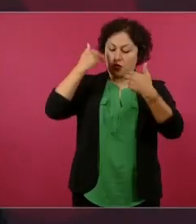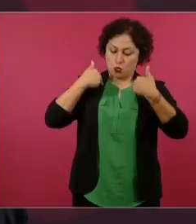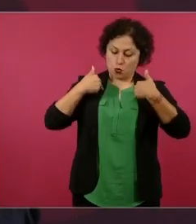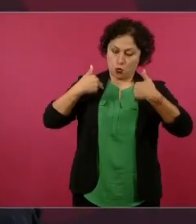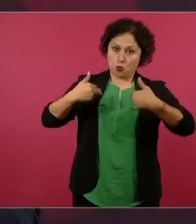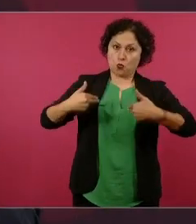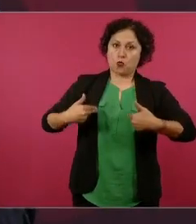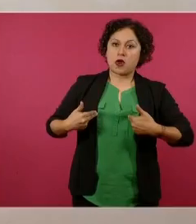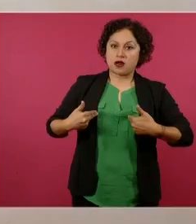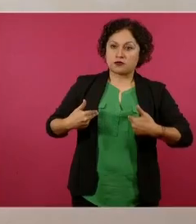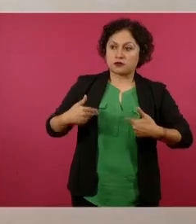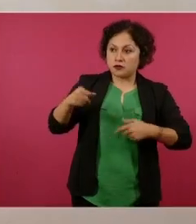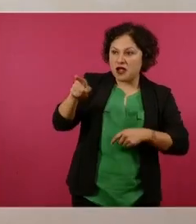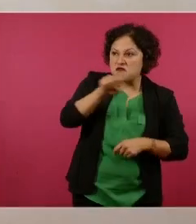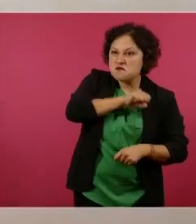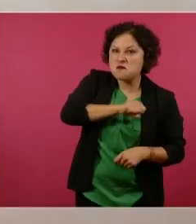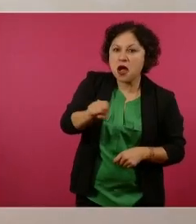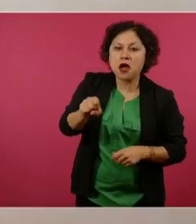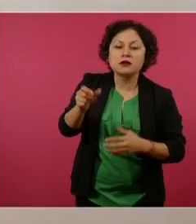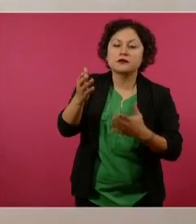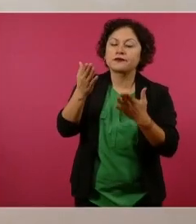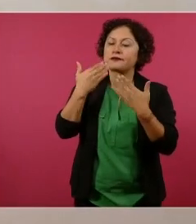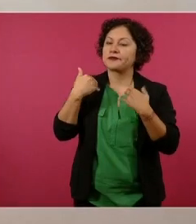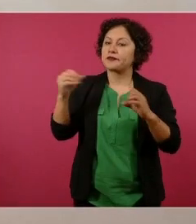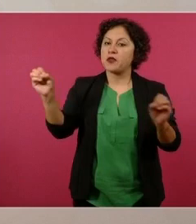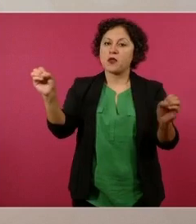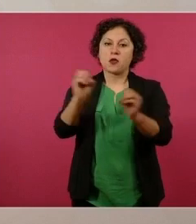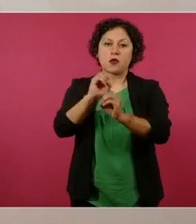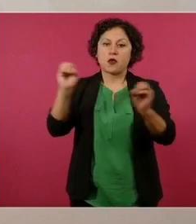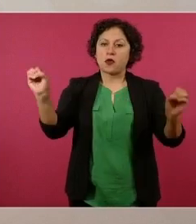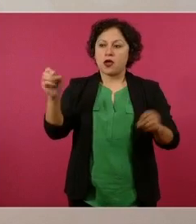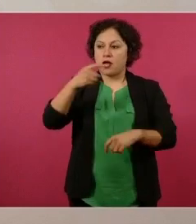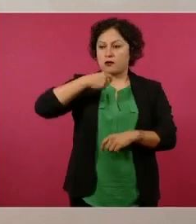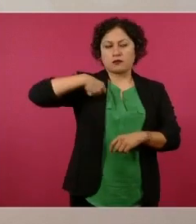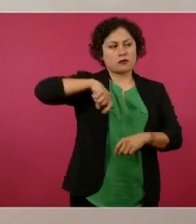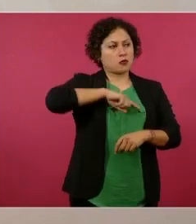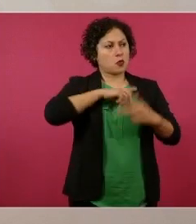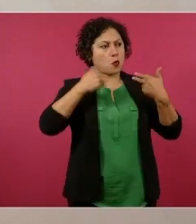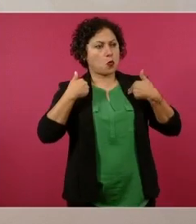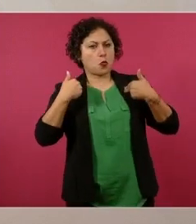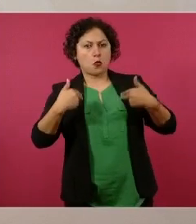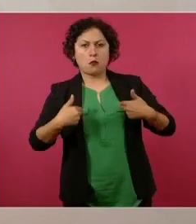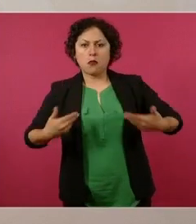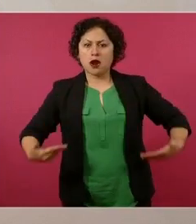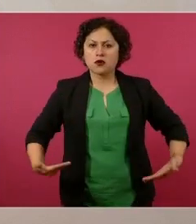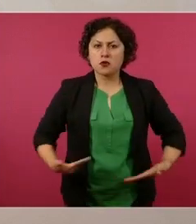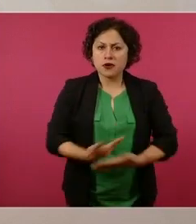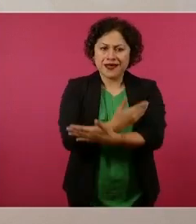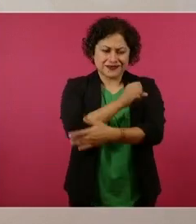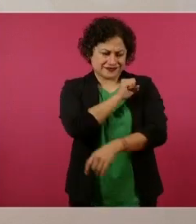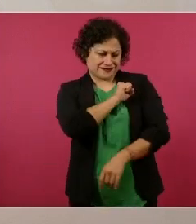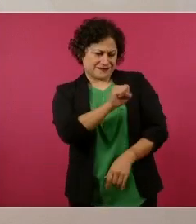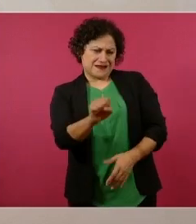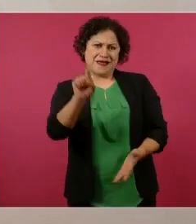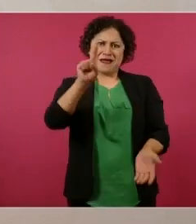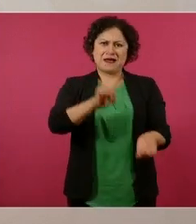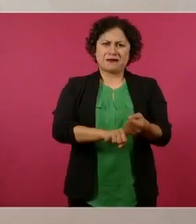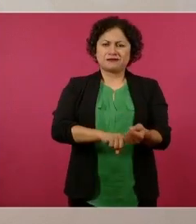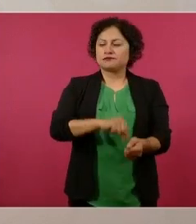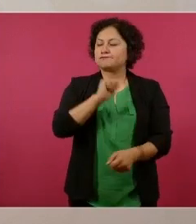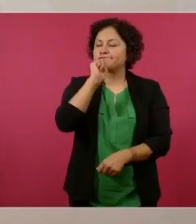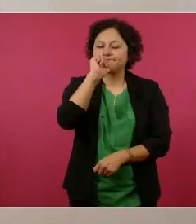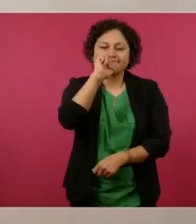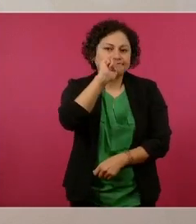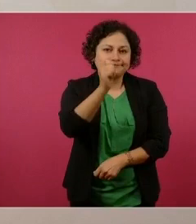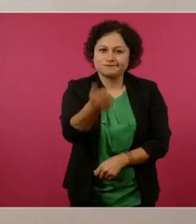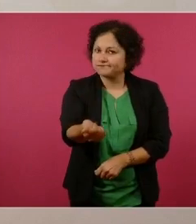malos. Nadie nace malo. Son las circunstancias las que llevan a algunos